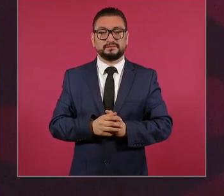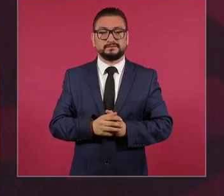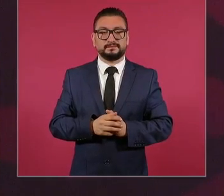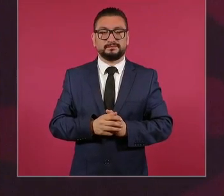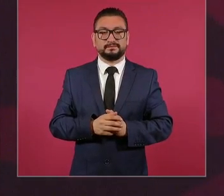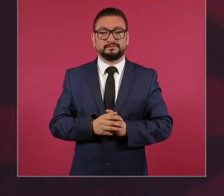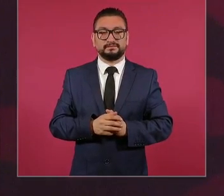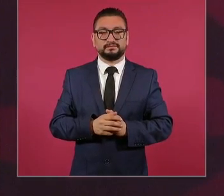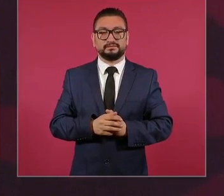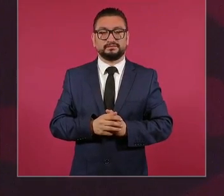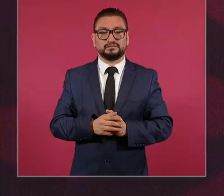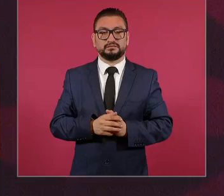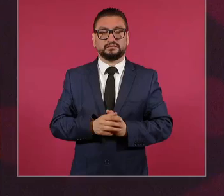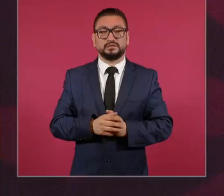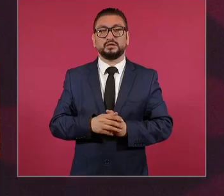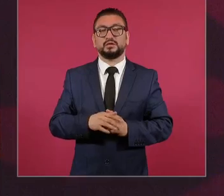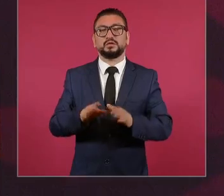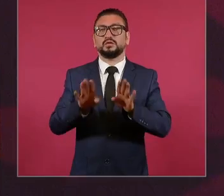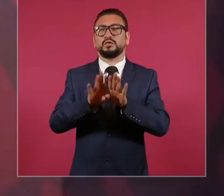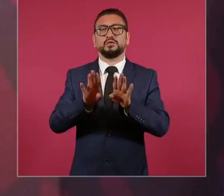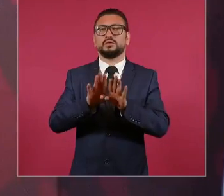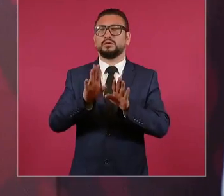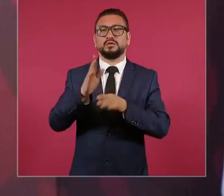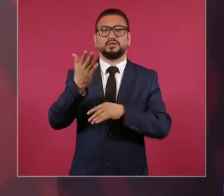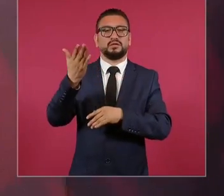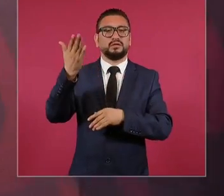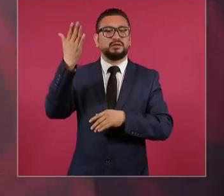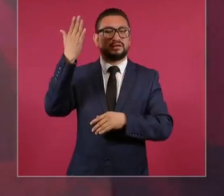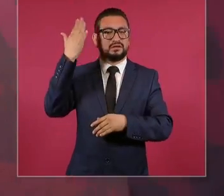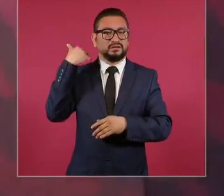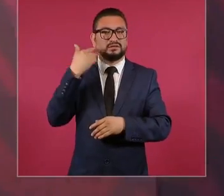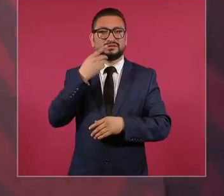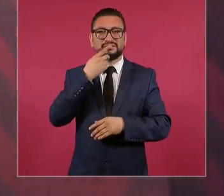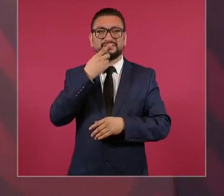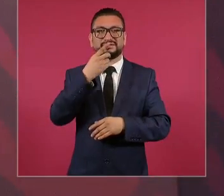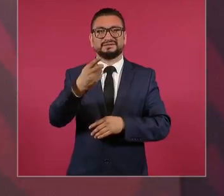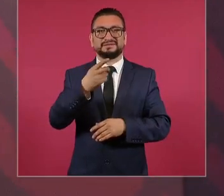Sí, como antes se decía que se lea uno de aquí,